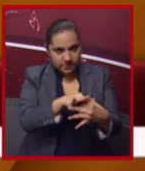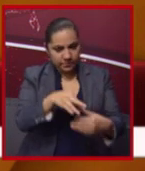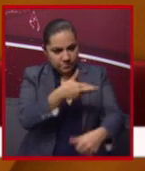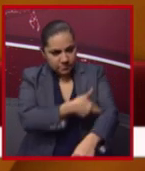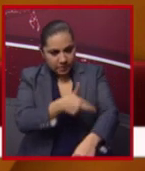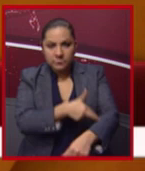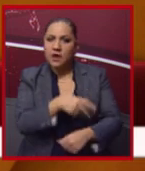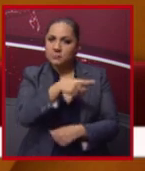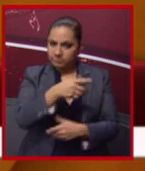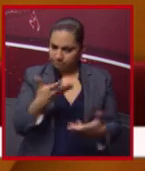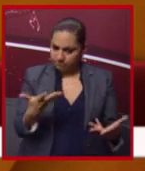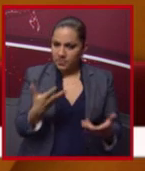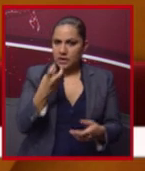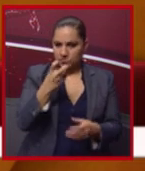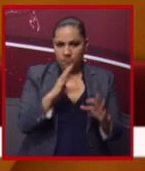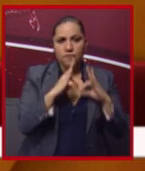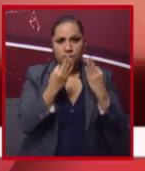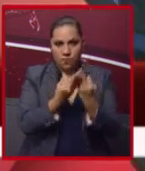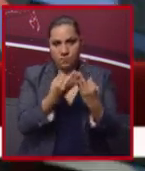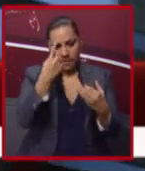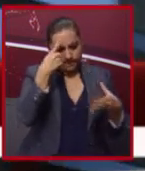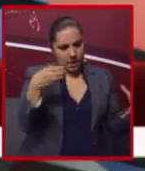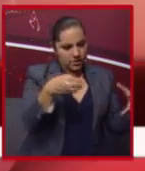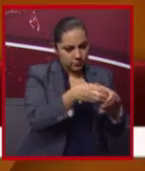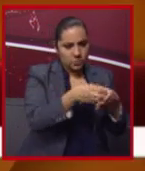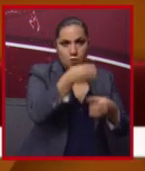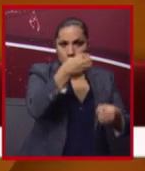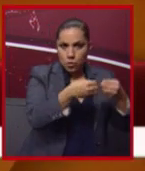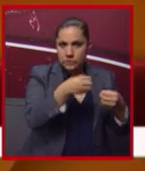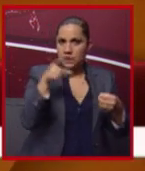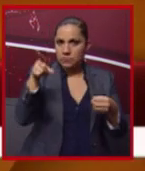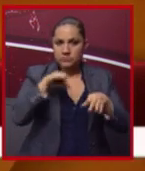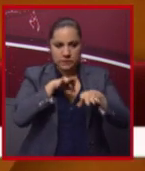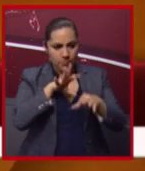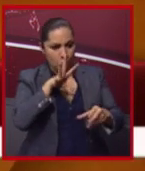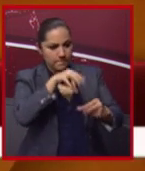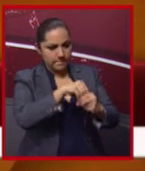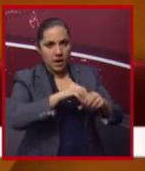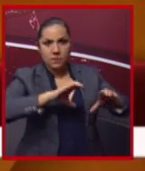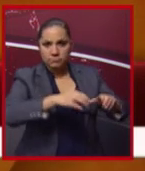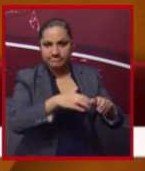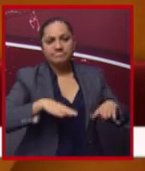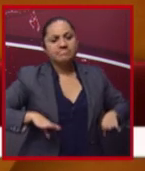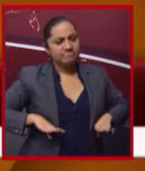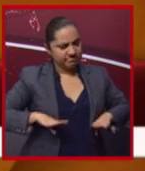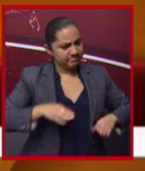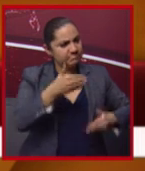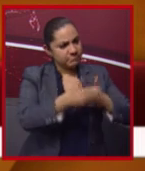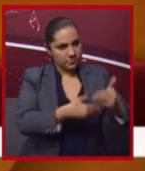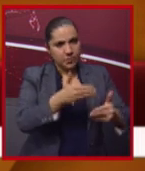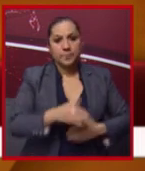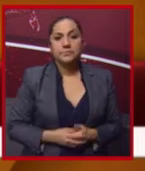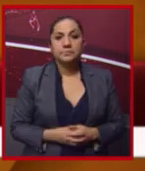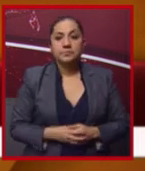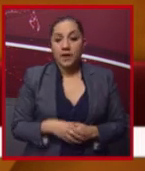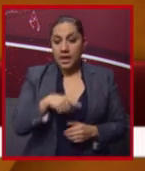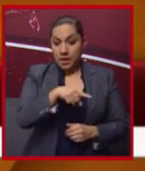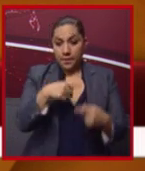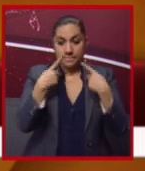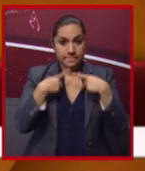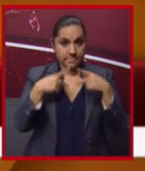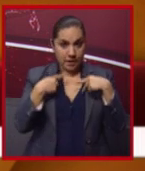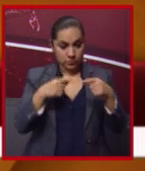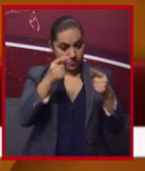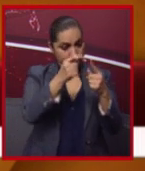la independencia del Poder Judicial. Y creemos que son los perfiles necesarios que cumplen con todos los